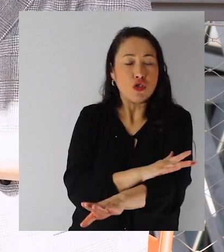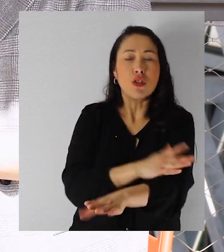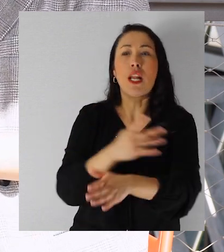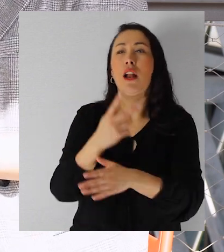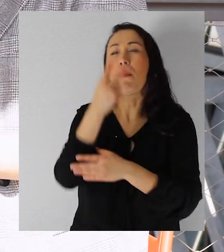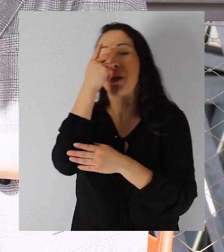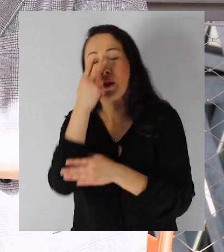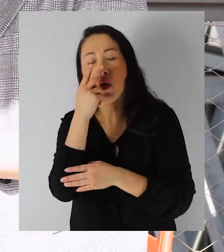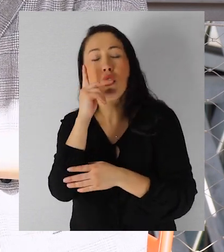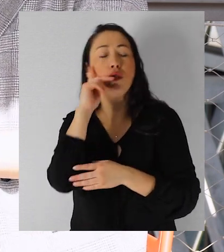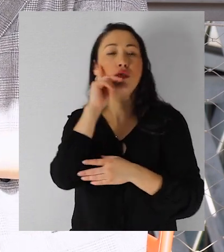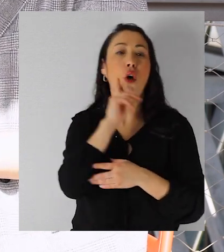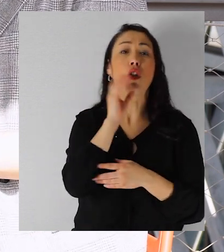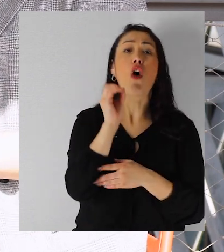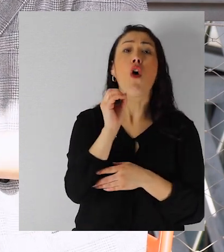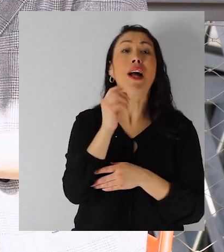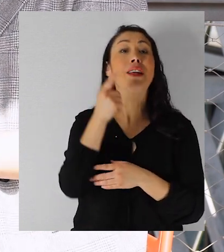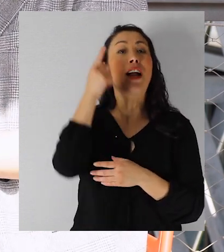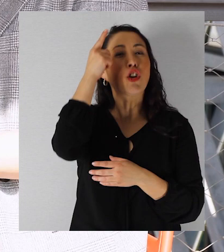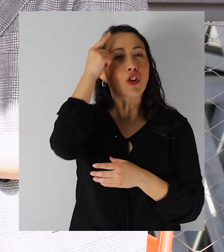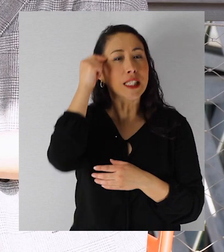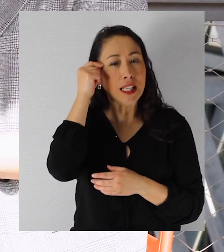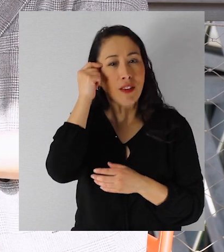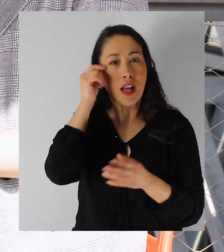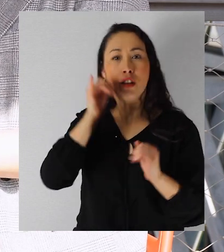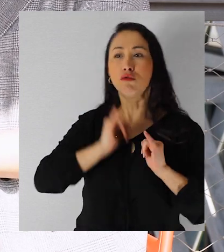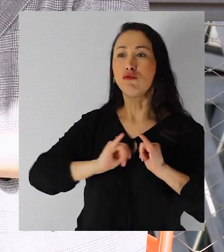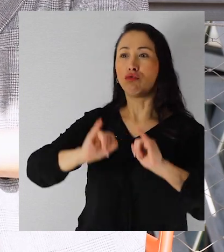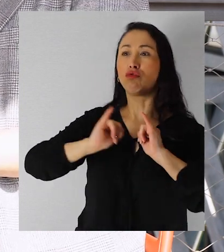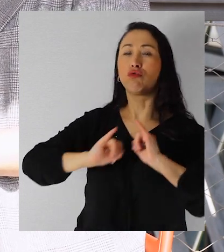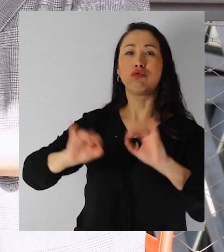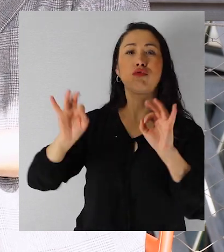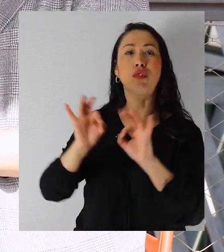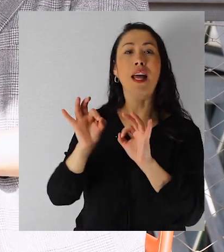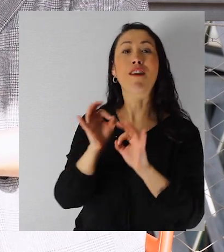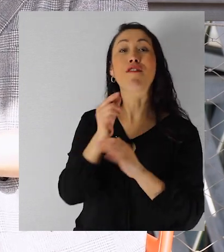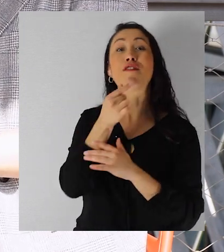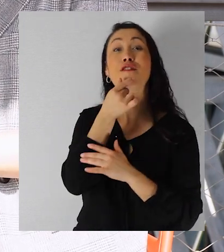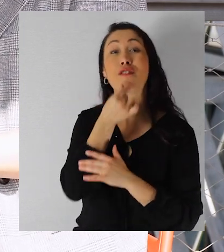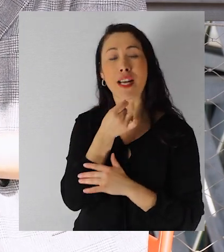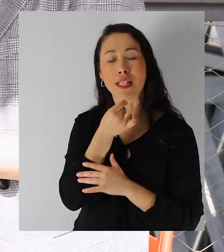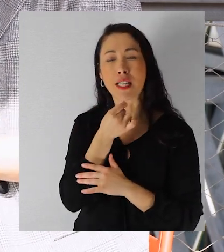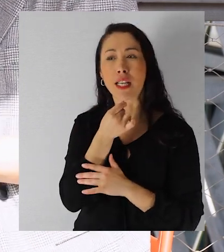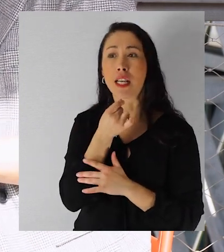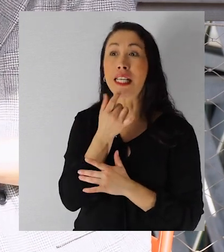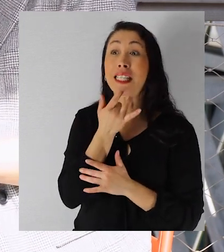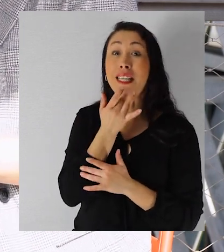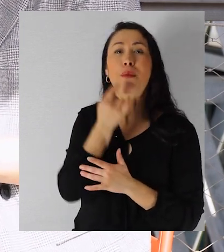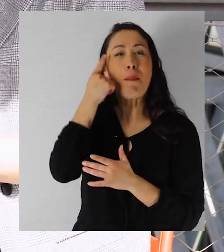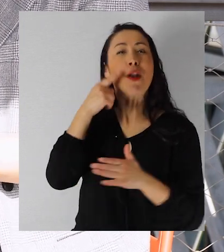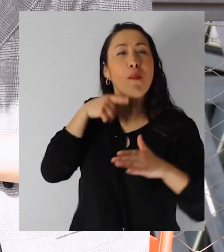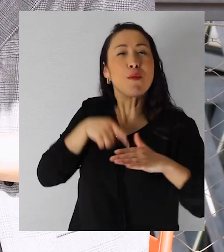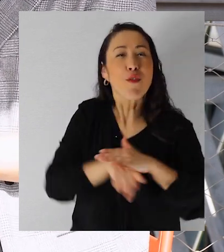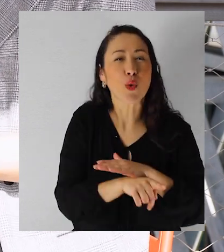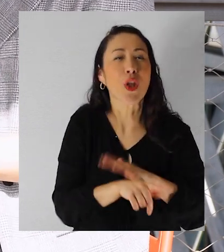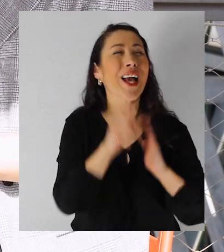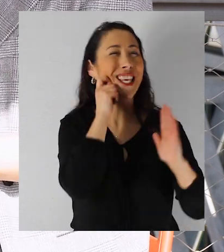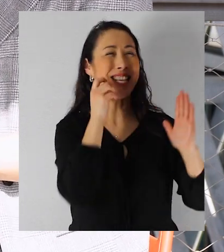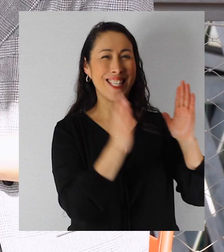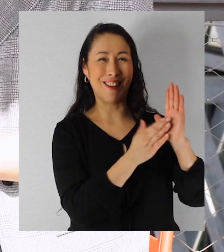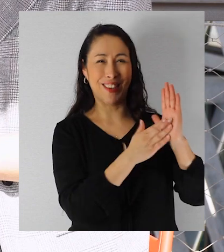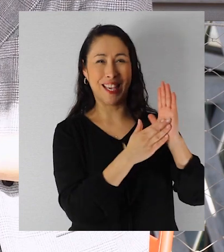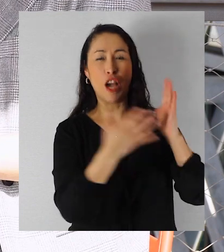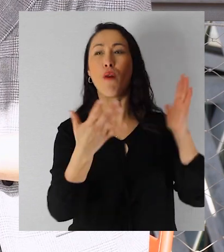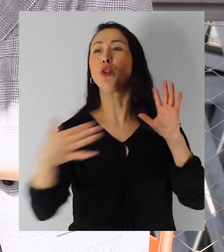discapacidad cognitiva, de transmitirle de manera fácil o de manera sencilla pero profunda qué es lo que está representando, hacer